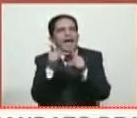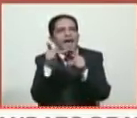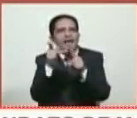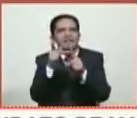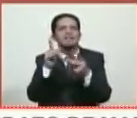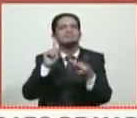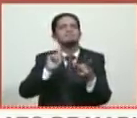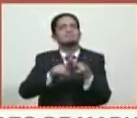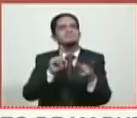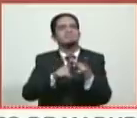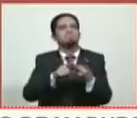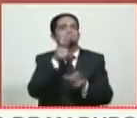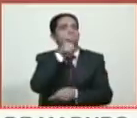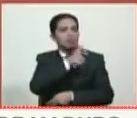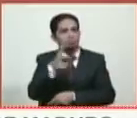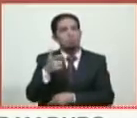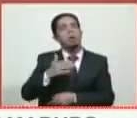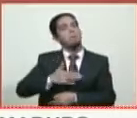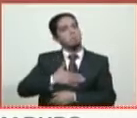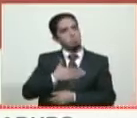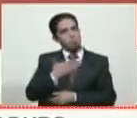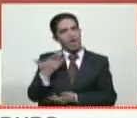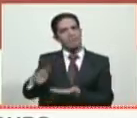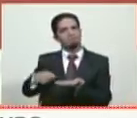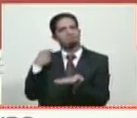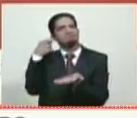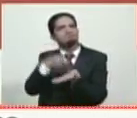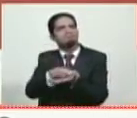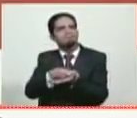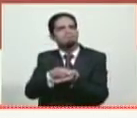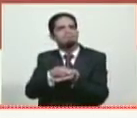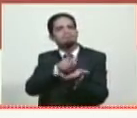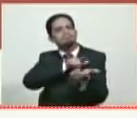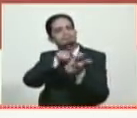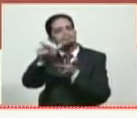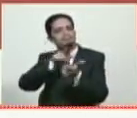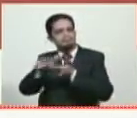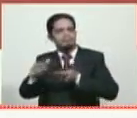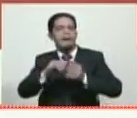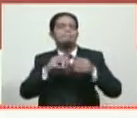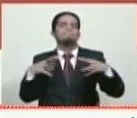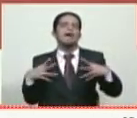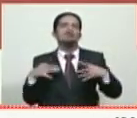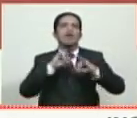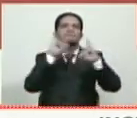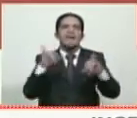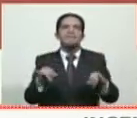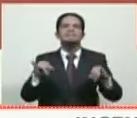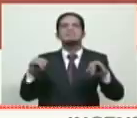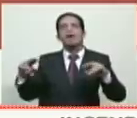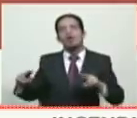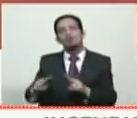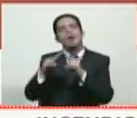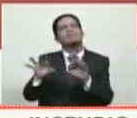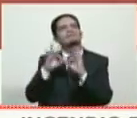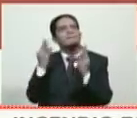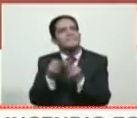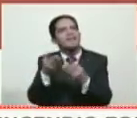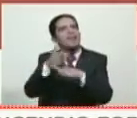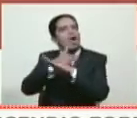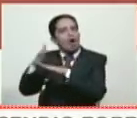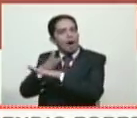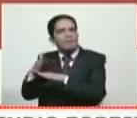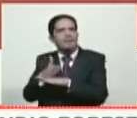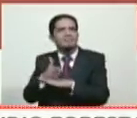tuvimos los venezolanos y las venezolanas para poder disfrutar de unas vacaciones felices, de encontrarnos con familiares, de compartir